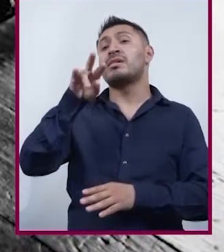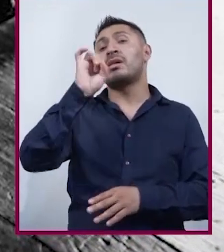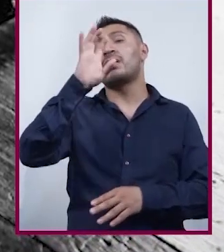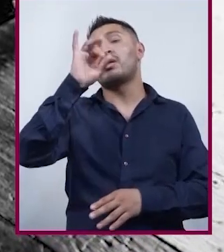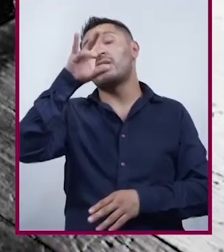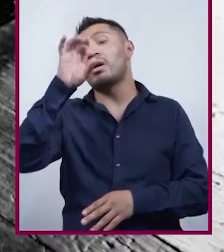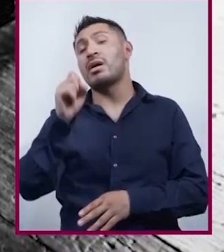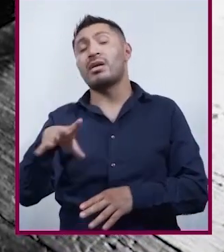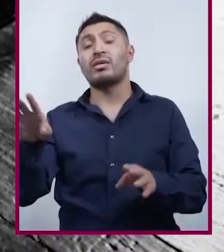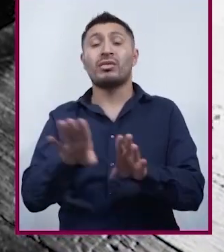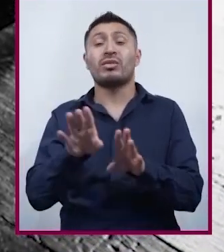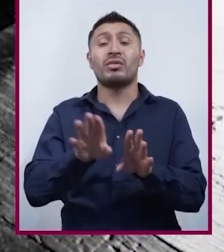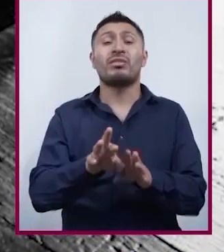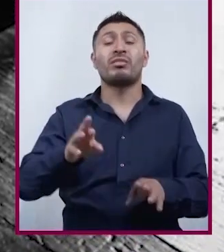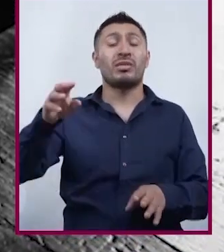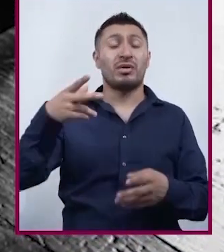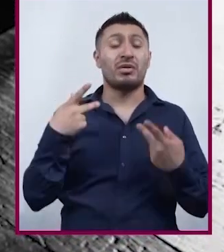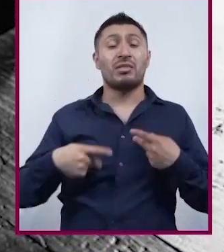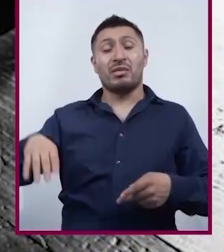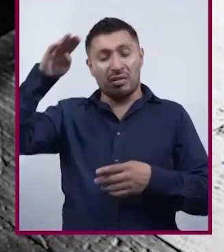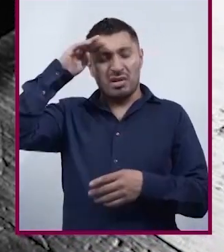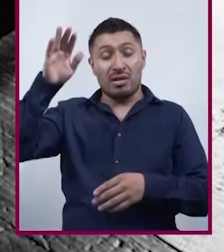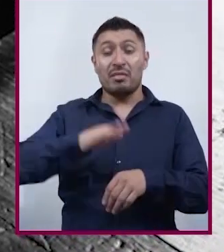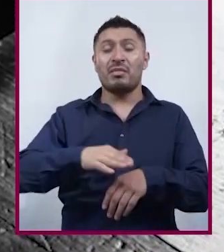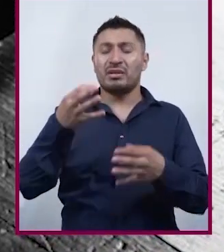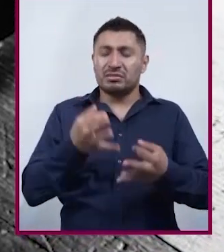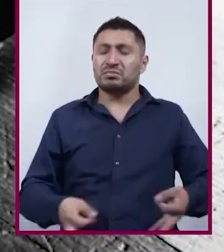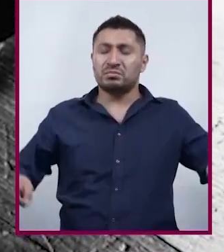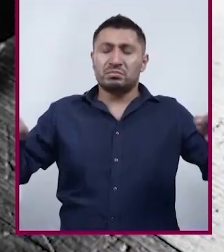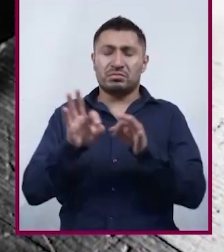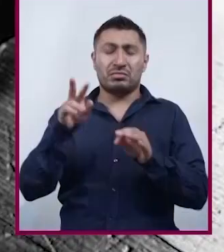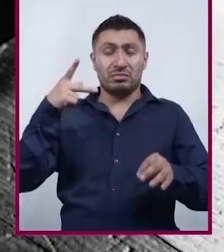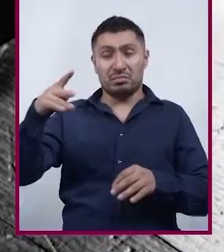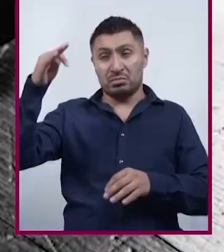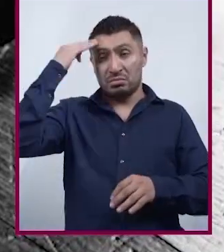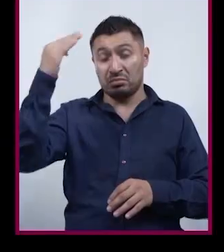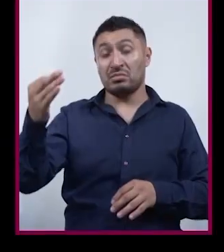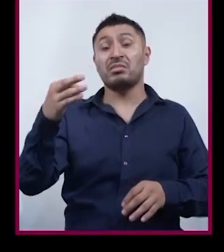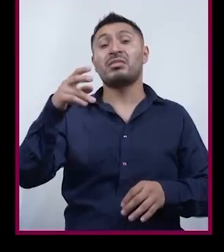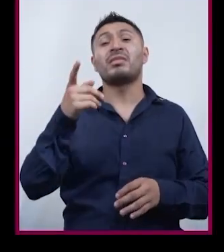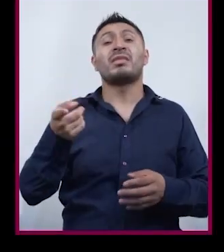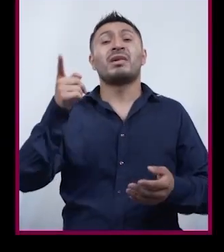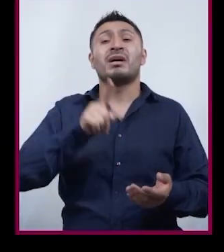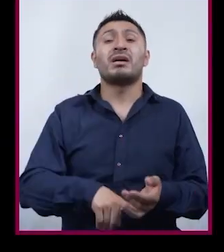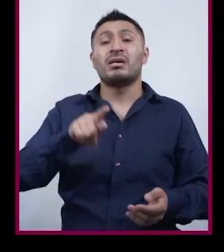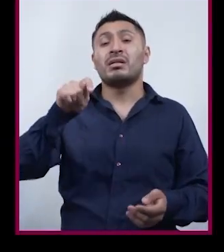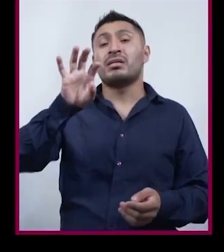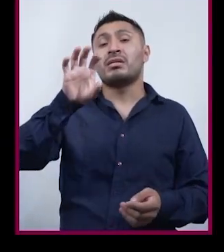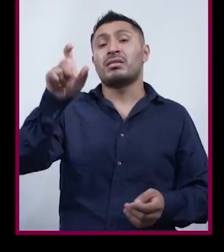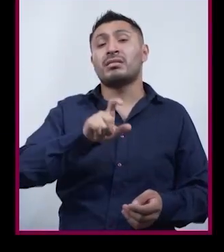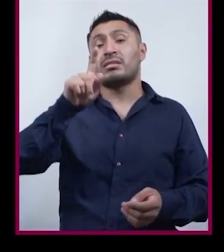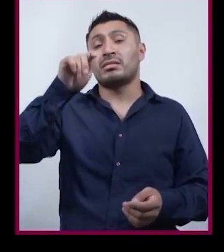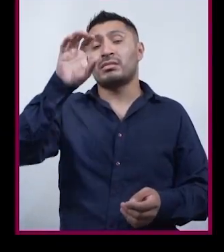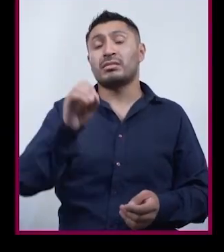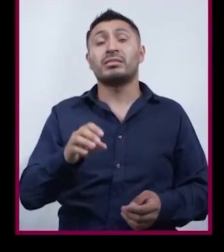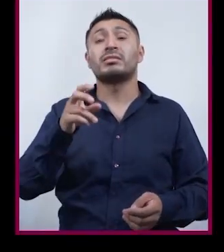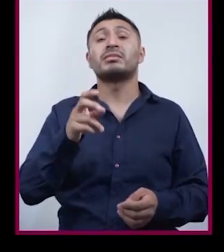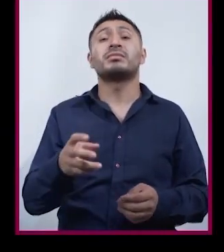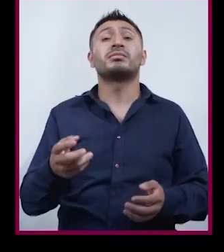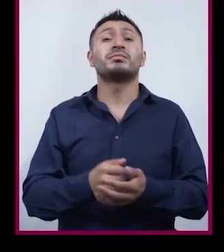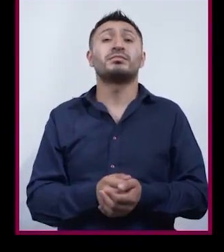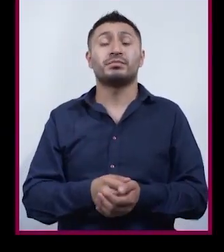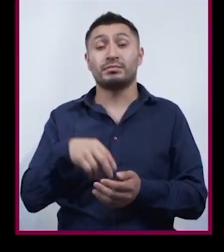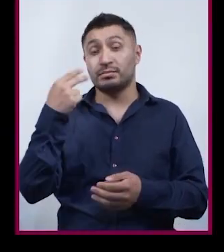Vasconcelos como uno de los pensadores más versátiles e influyentes de su época. Entre ellos se encuentran su texto monumental